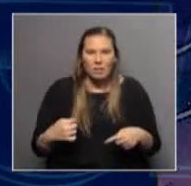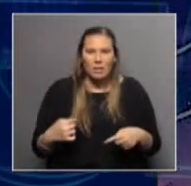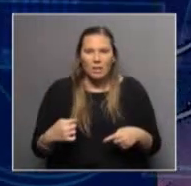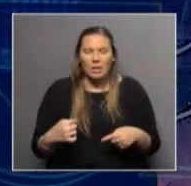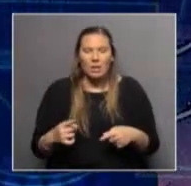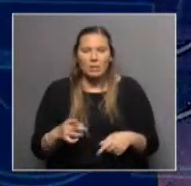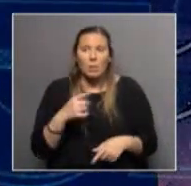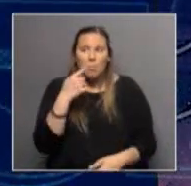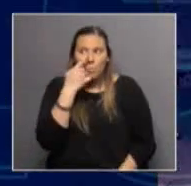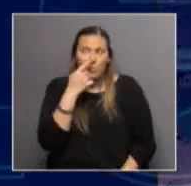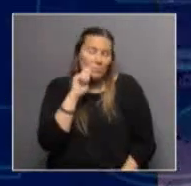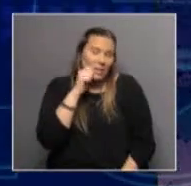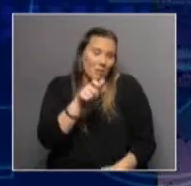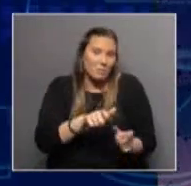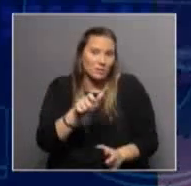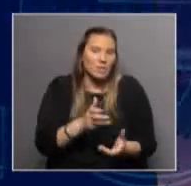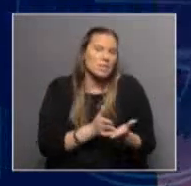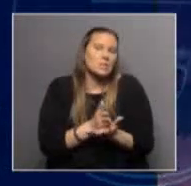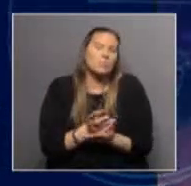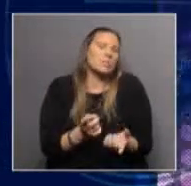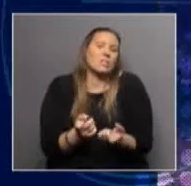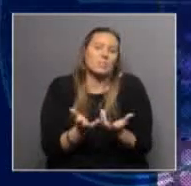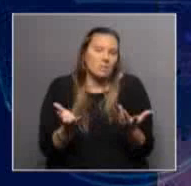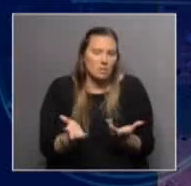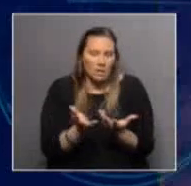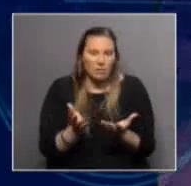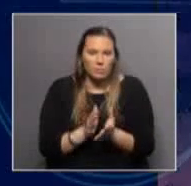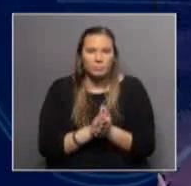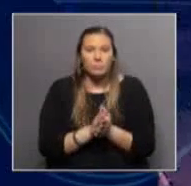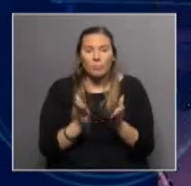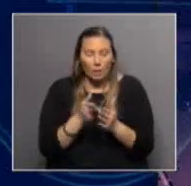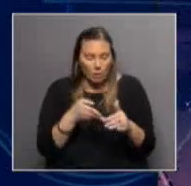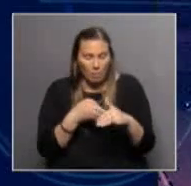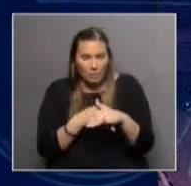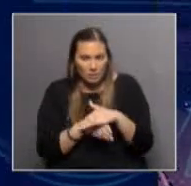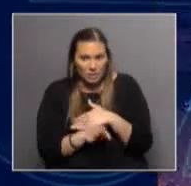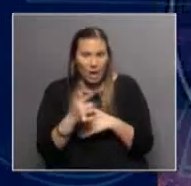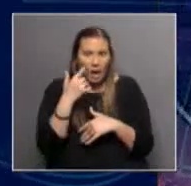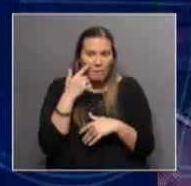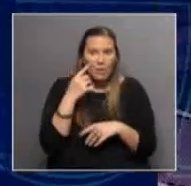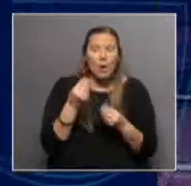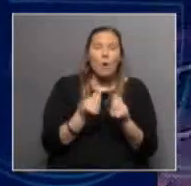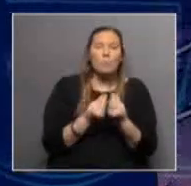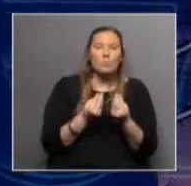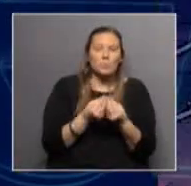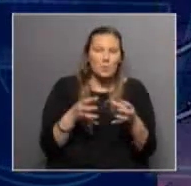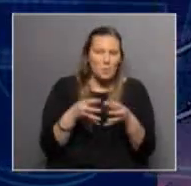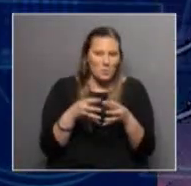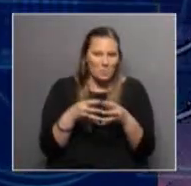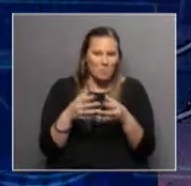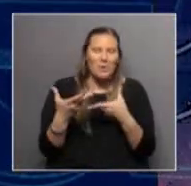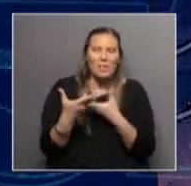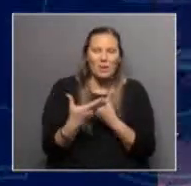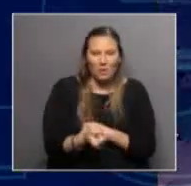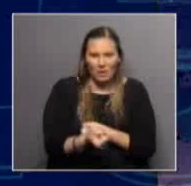muy bueno eso para la gente que siempre está precisando algo. Ahora vamos a entrar, nos vamos a encontrar ahí con un montón de la barra de